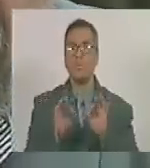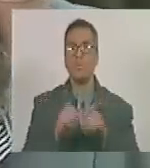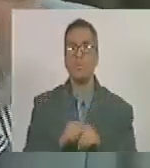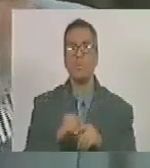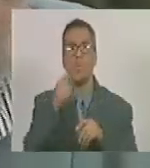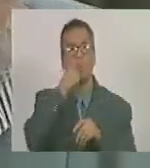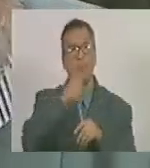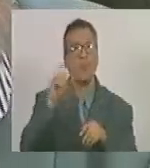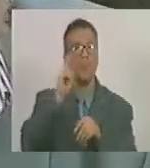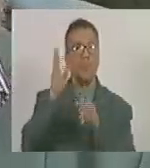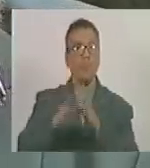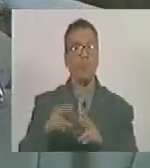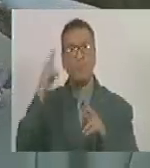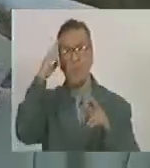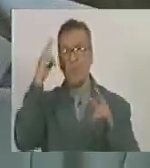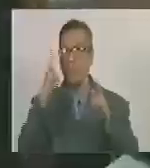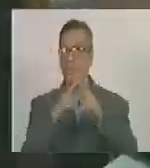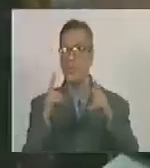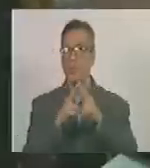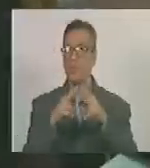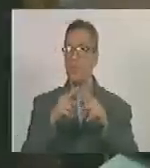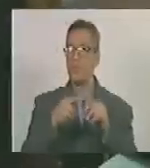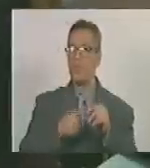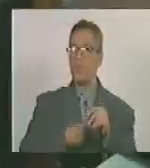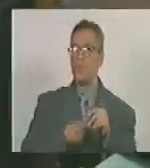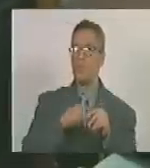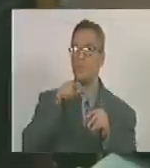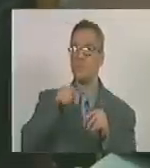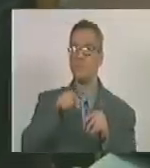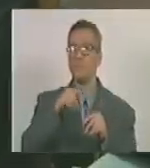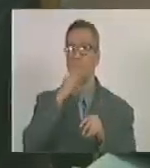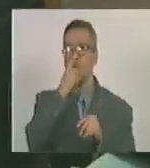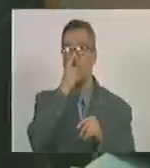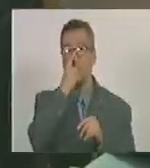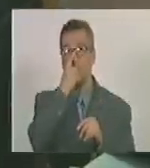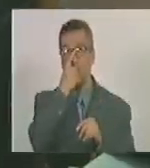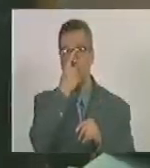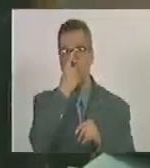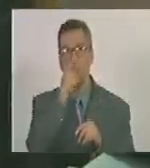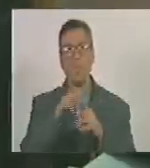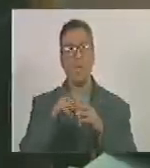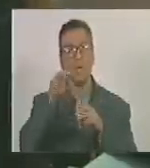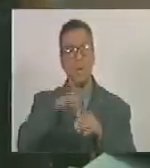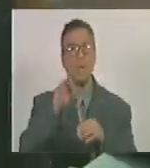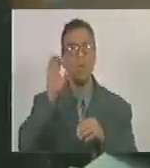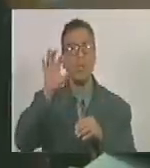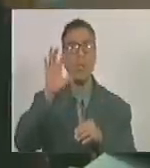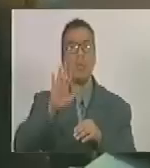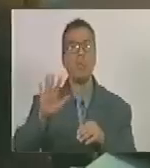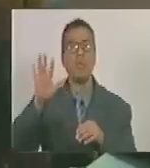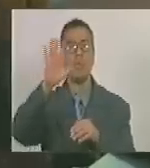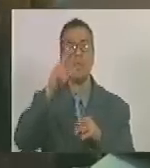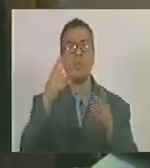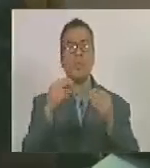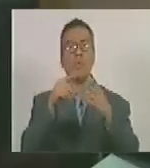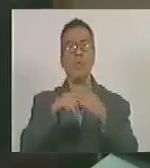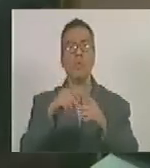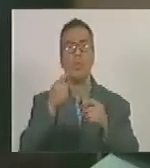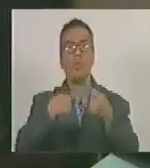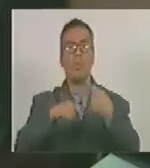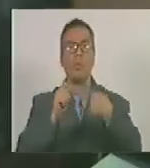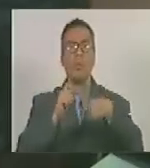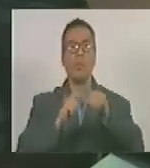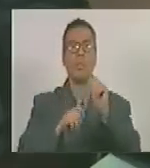¿El pueblo venezolano desconoce acaso que al país una cantidad de